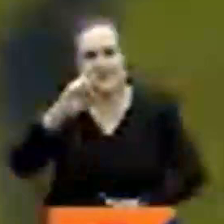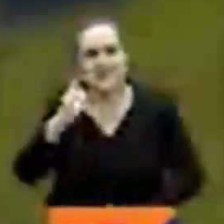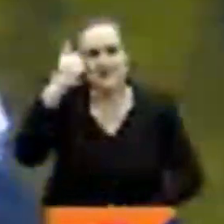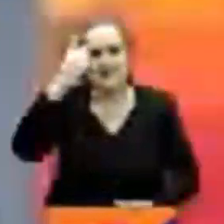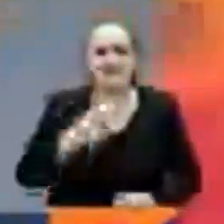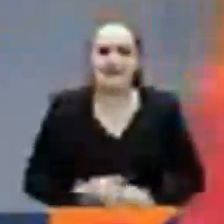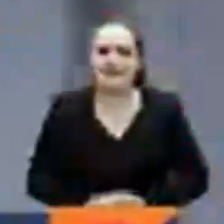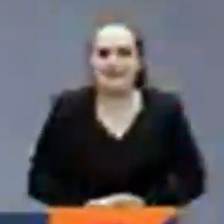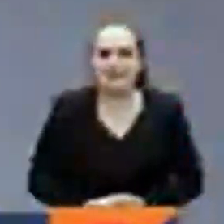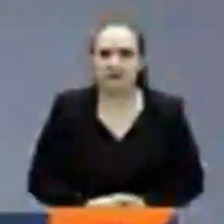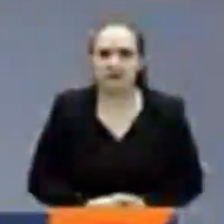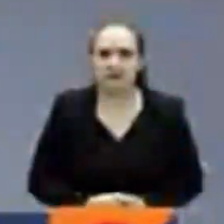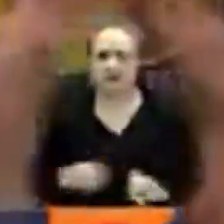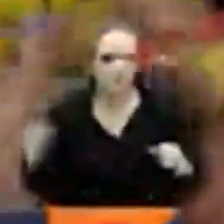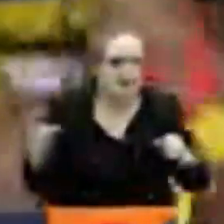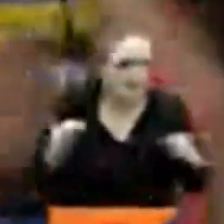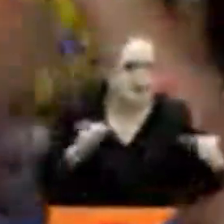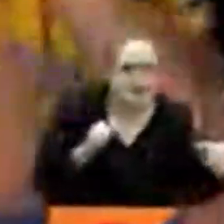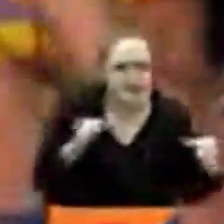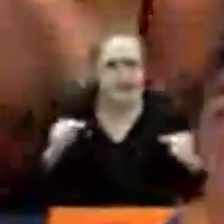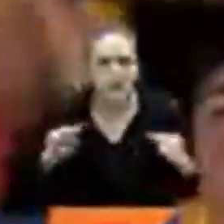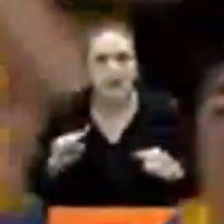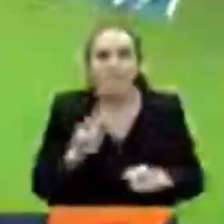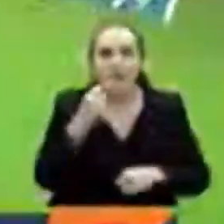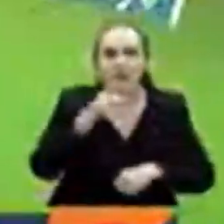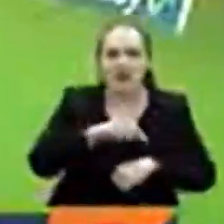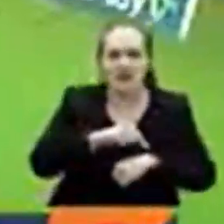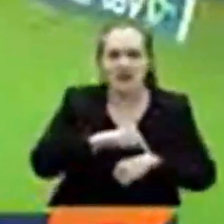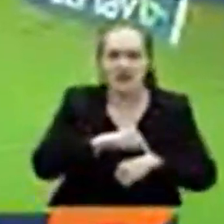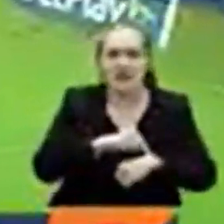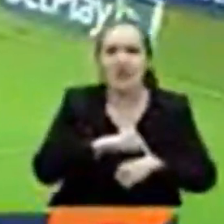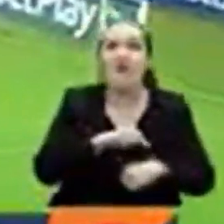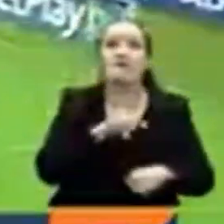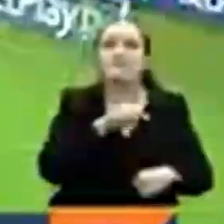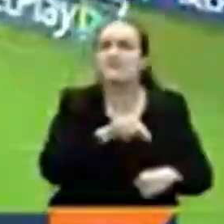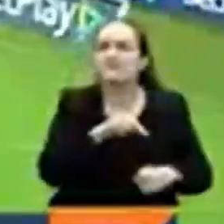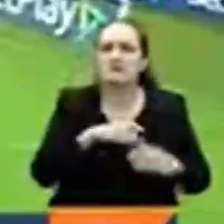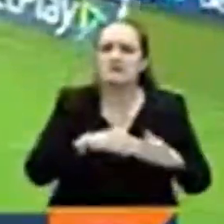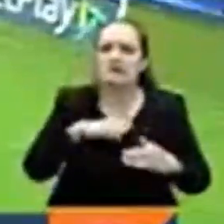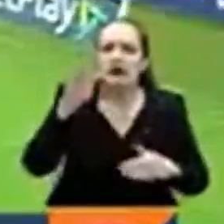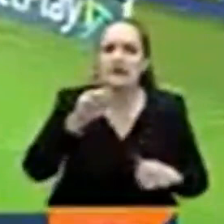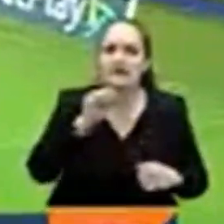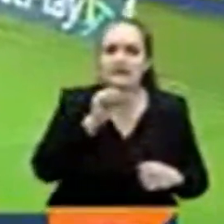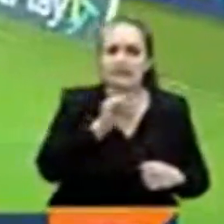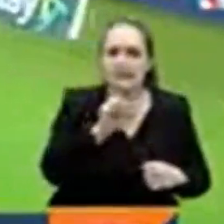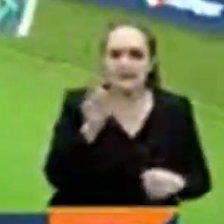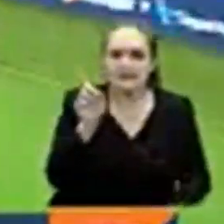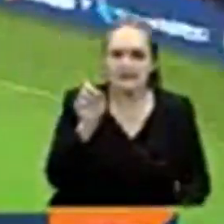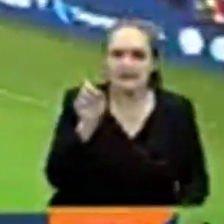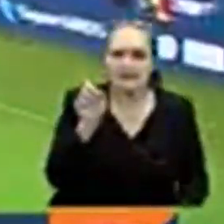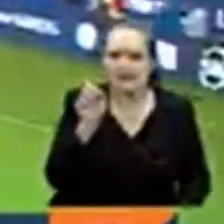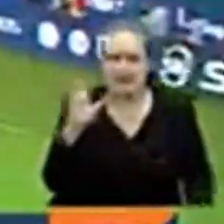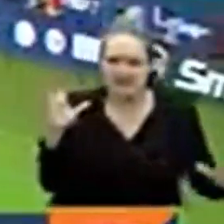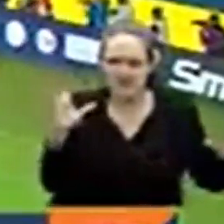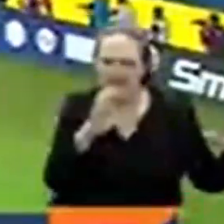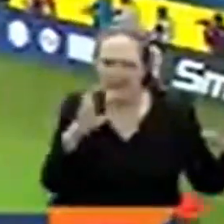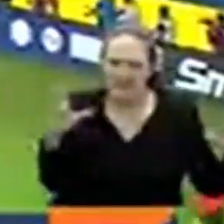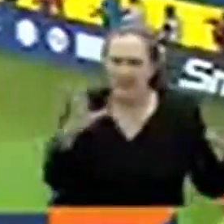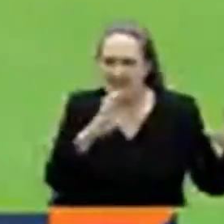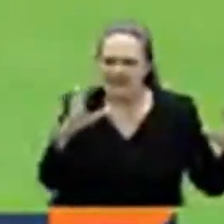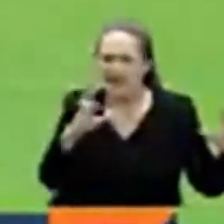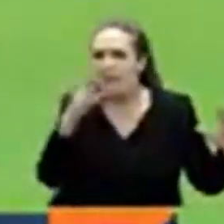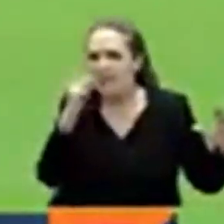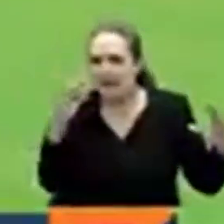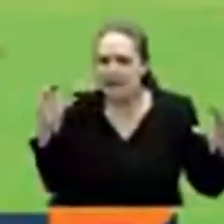Fue un partido de contrastes. El primer tiempo, Pereira cedió la portería del poderoso. Estos remates de Jimmer Fori,